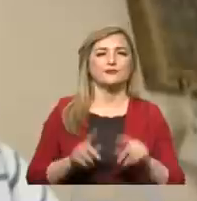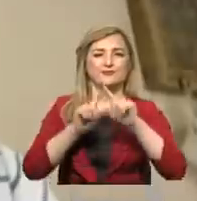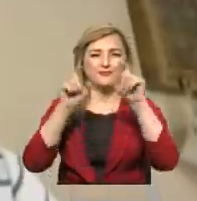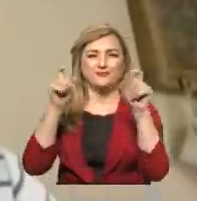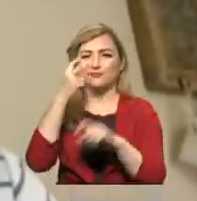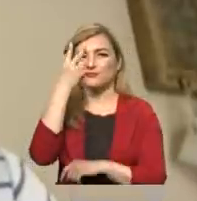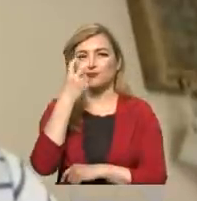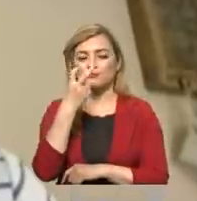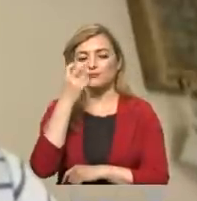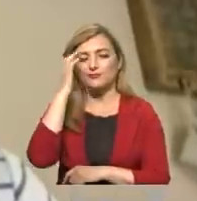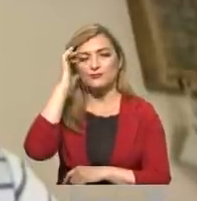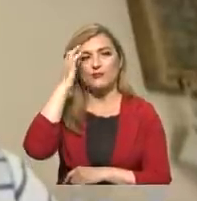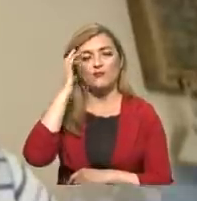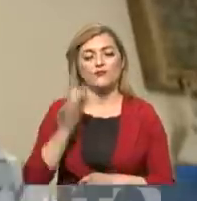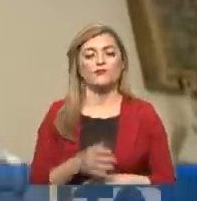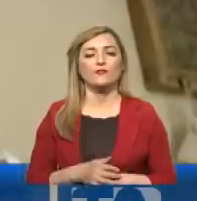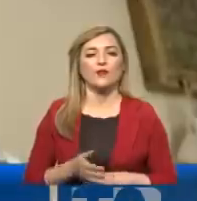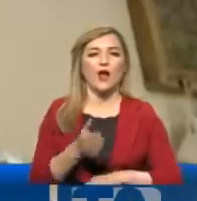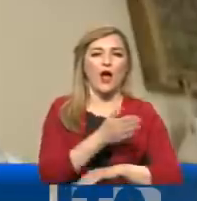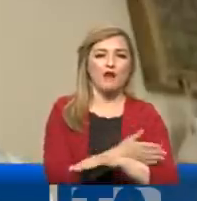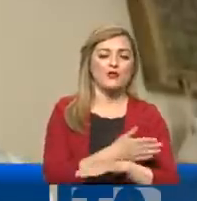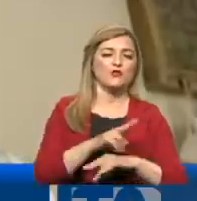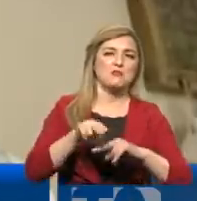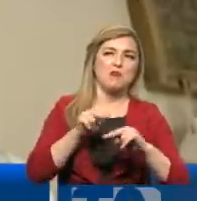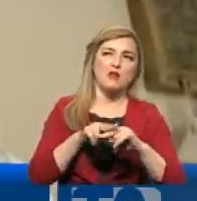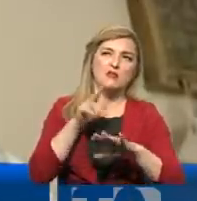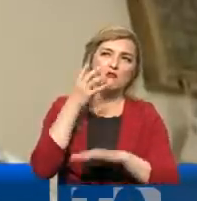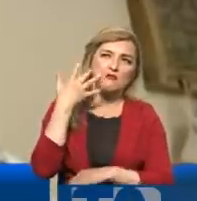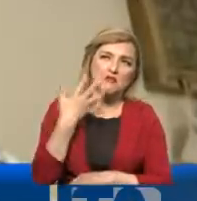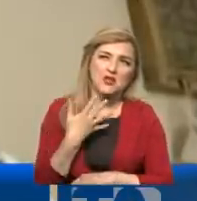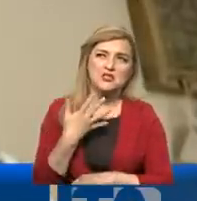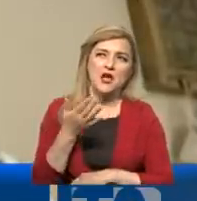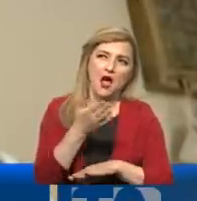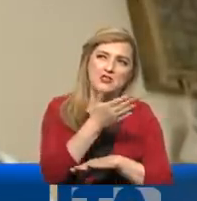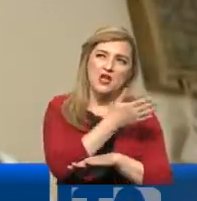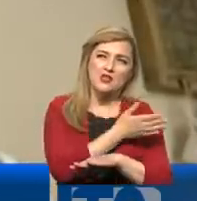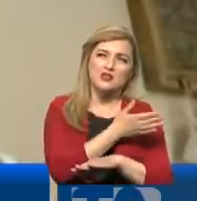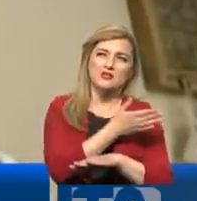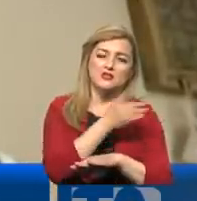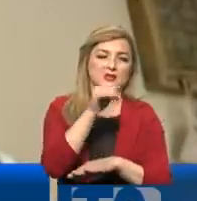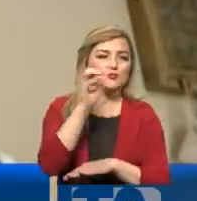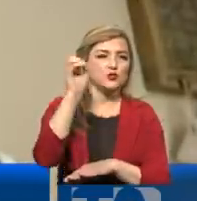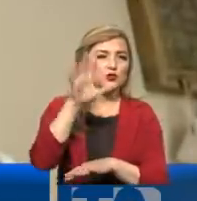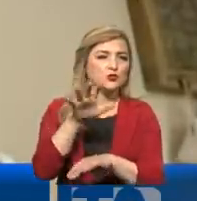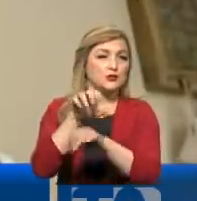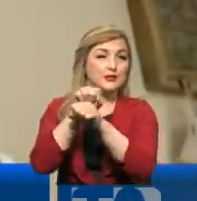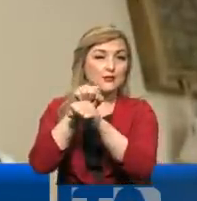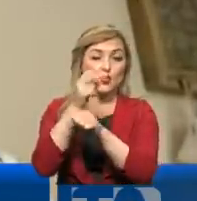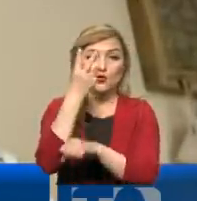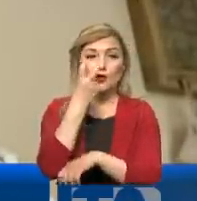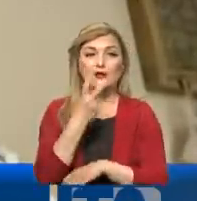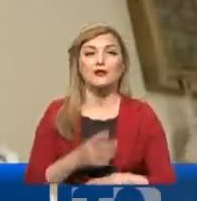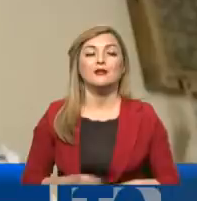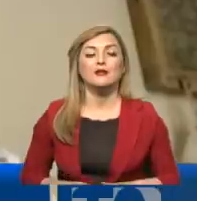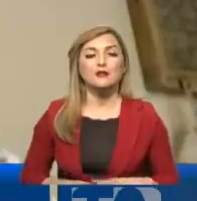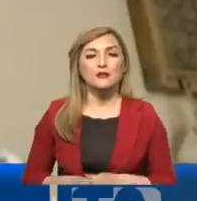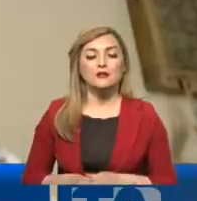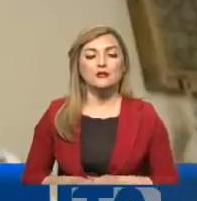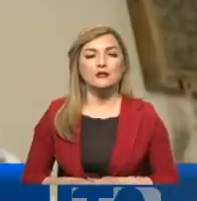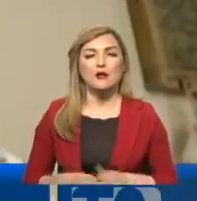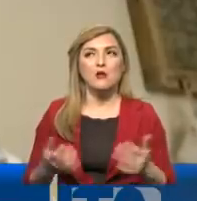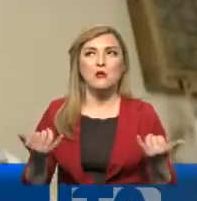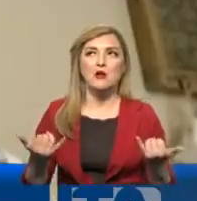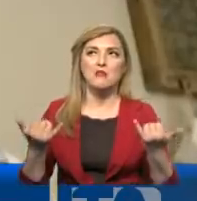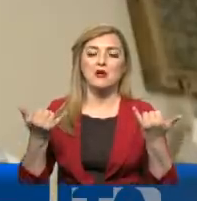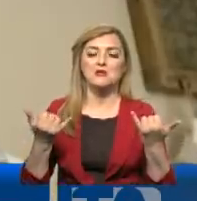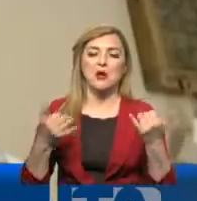sector. Las reservas que normalmente para esta fecha ya teníamos al 100%, Hoy por hoy no llegamos ni